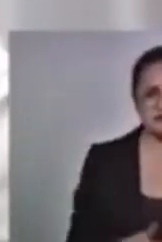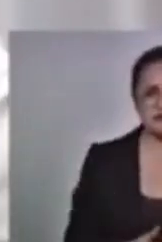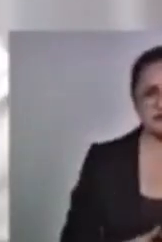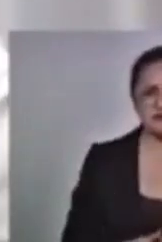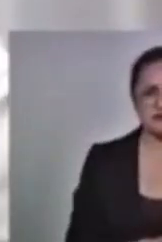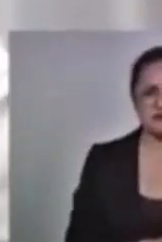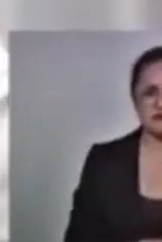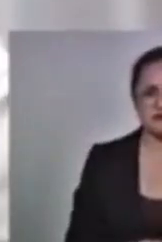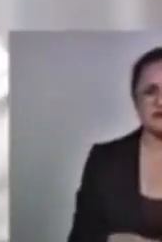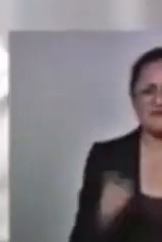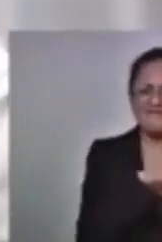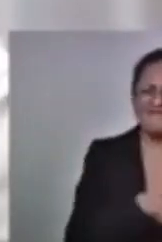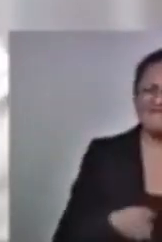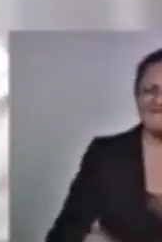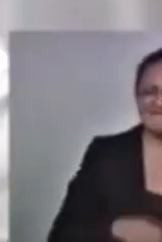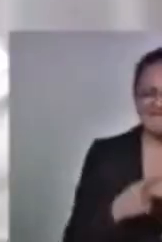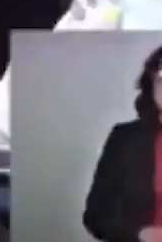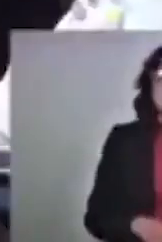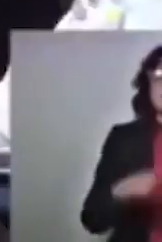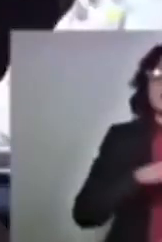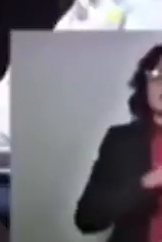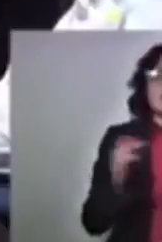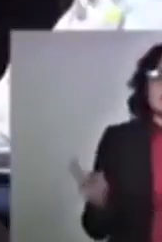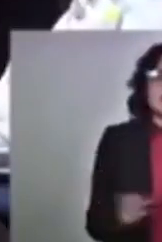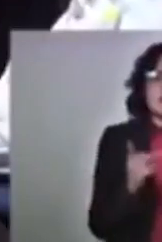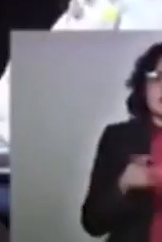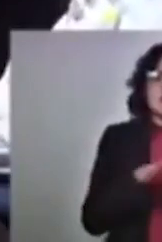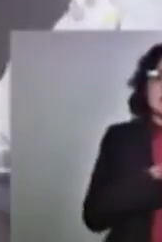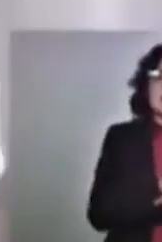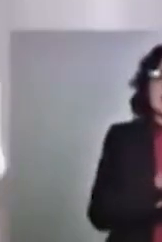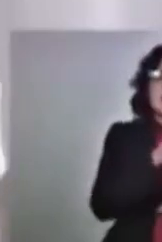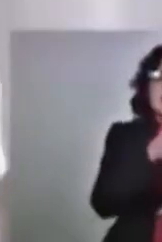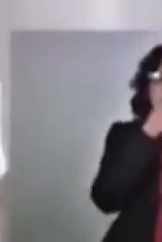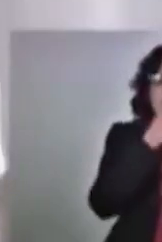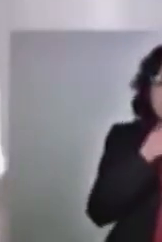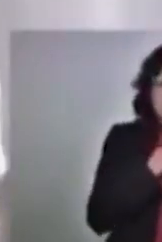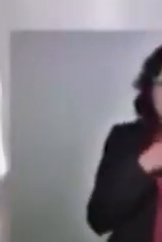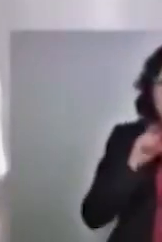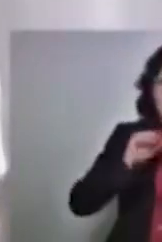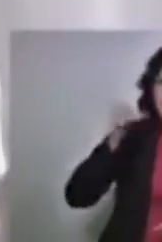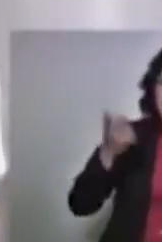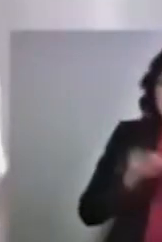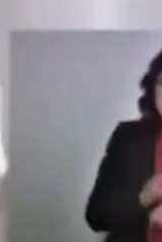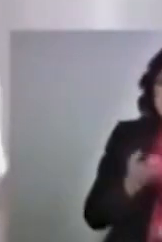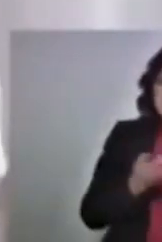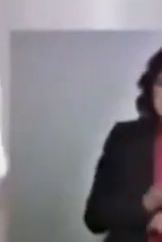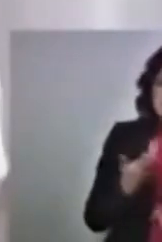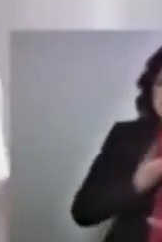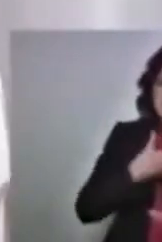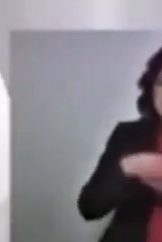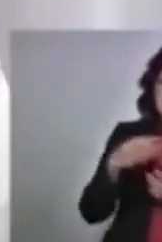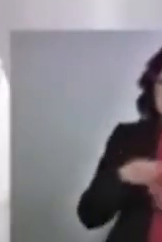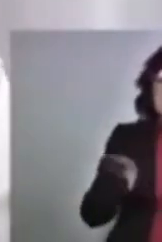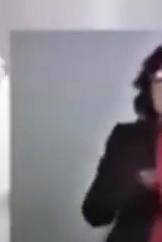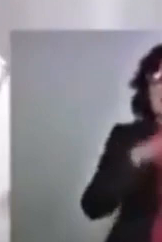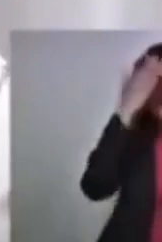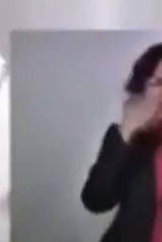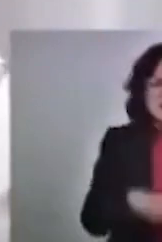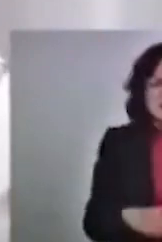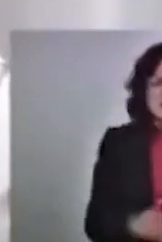y actitud positiva. ¿Cuál es tu fuente para decir que en donde se ha aplicado se ha aumentado el